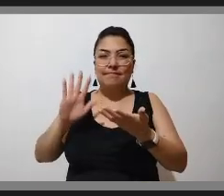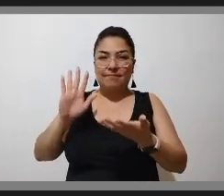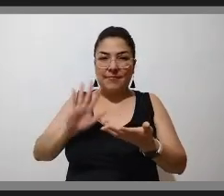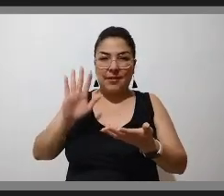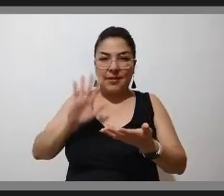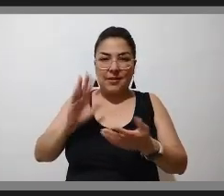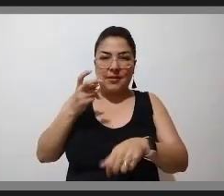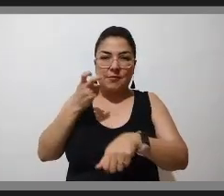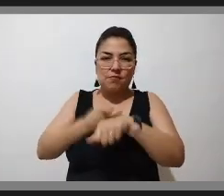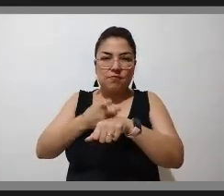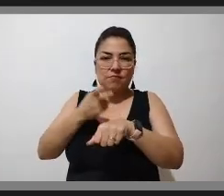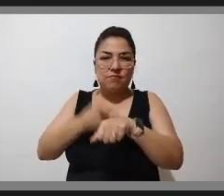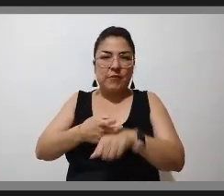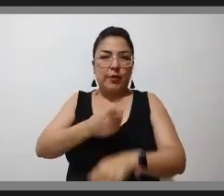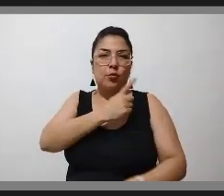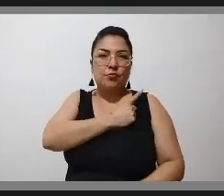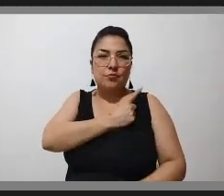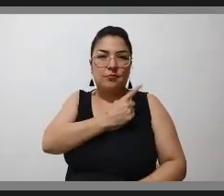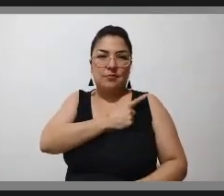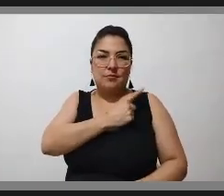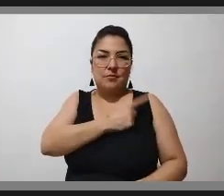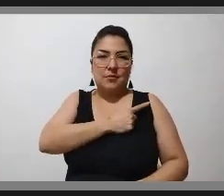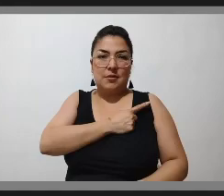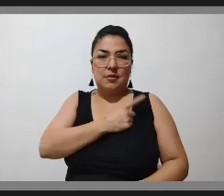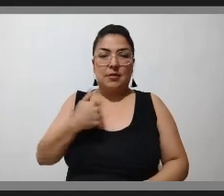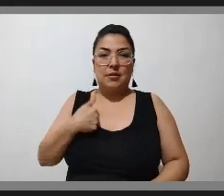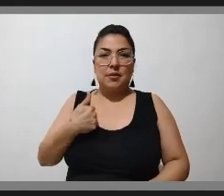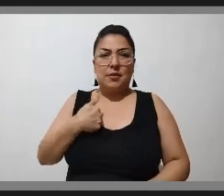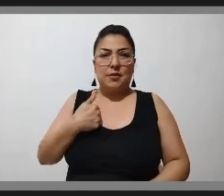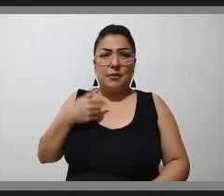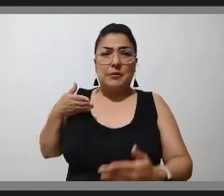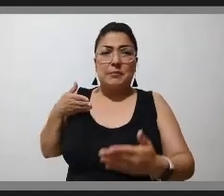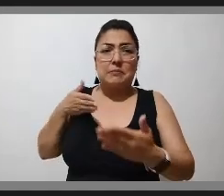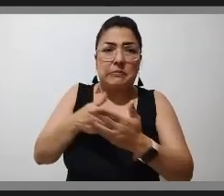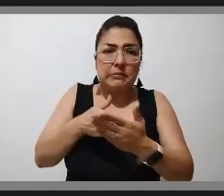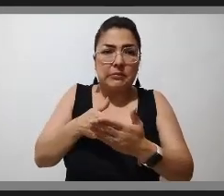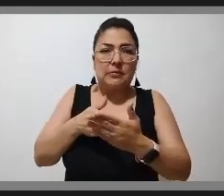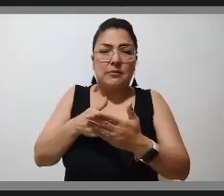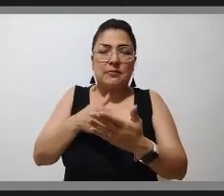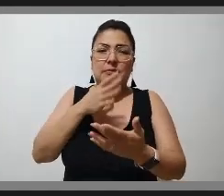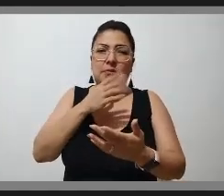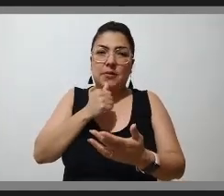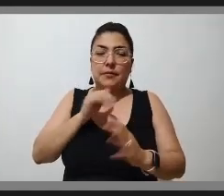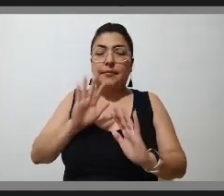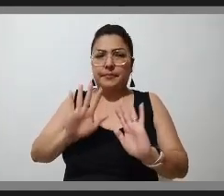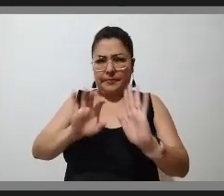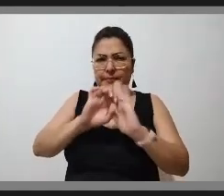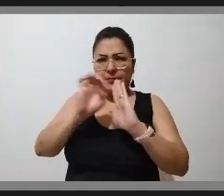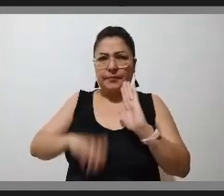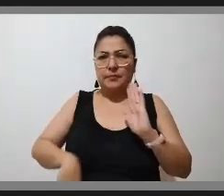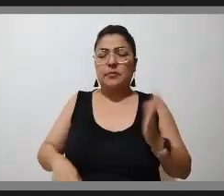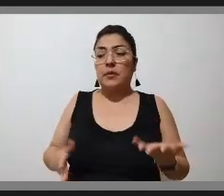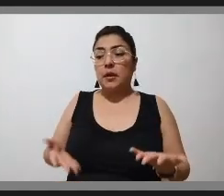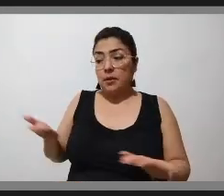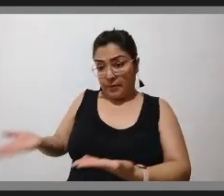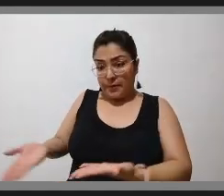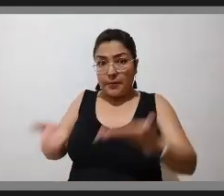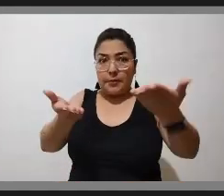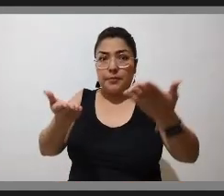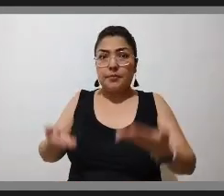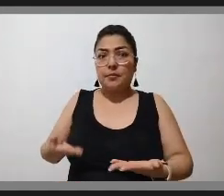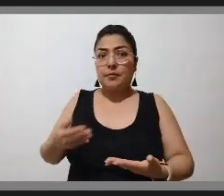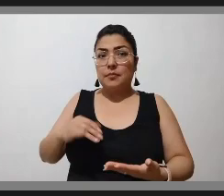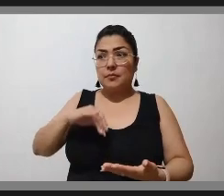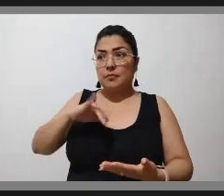es autoimpuesta, es lo que a ti misma no te deja llegar. Es decir, en la práctica lo vemos de, a ver, ¿por qué no